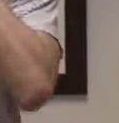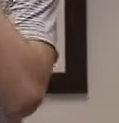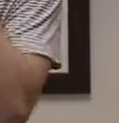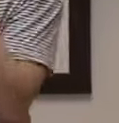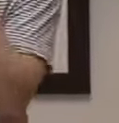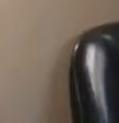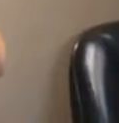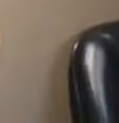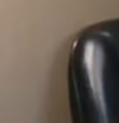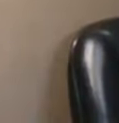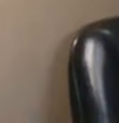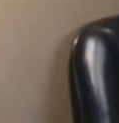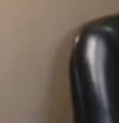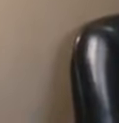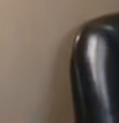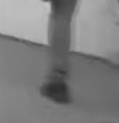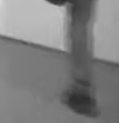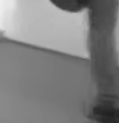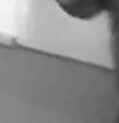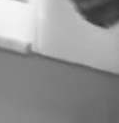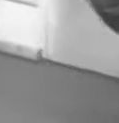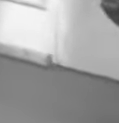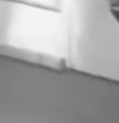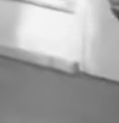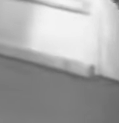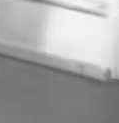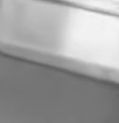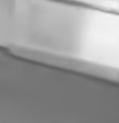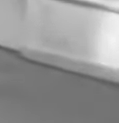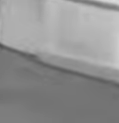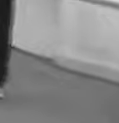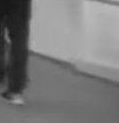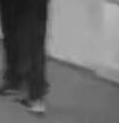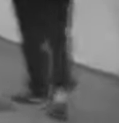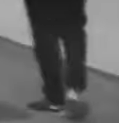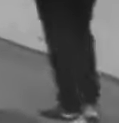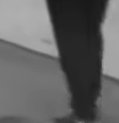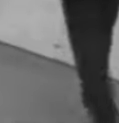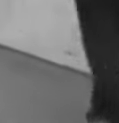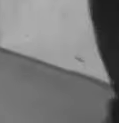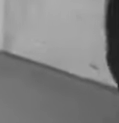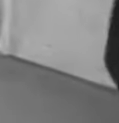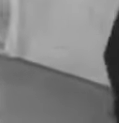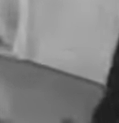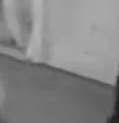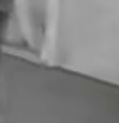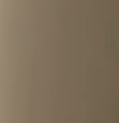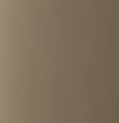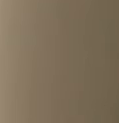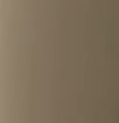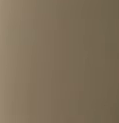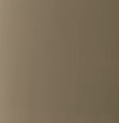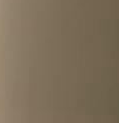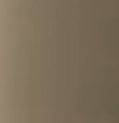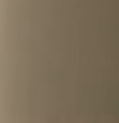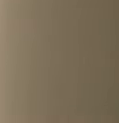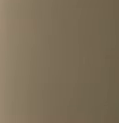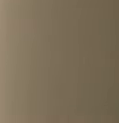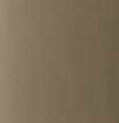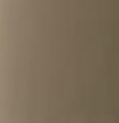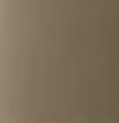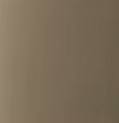con un pañuelo facial o con el antecodo. Mantener de 3 a 6 pies de distancia de personas con síntomas.